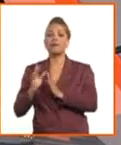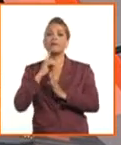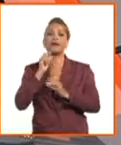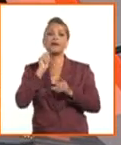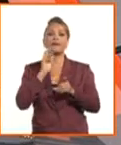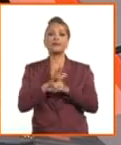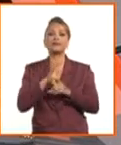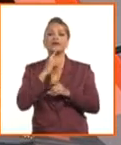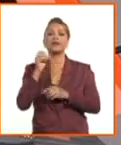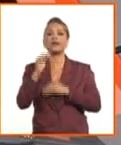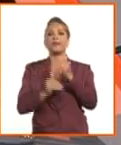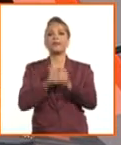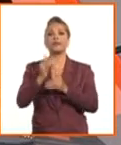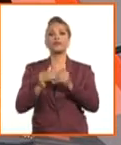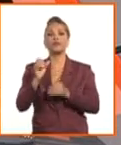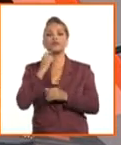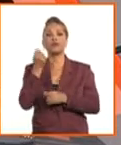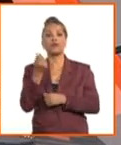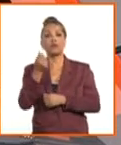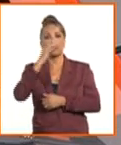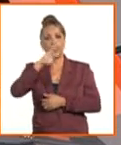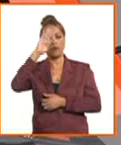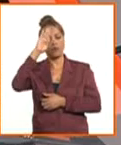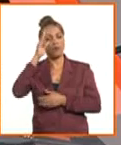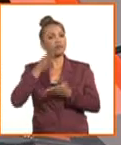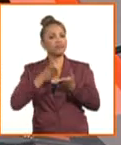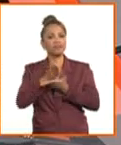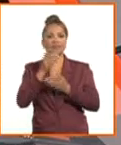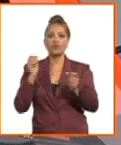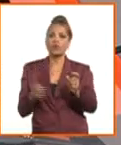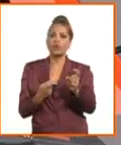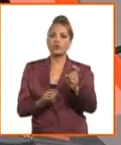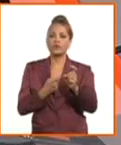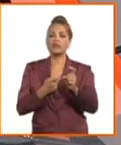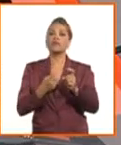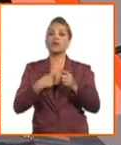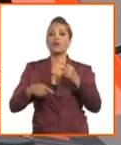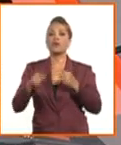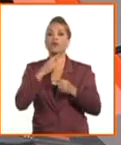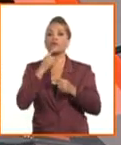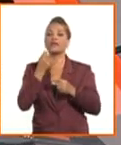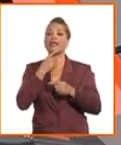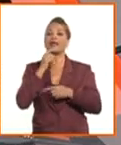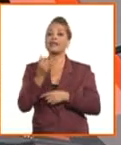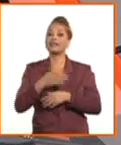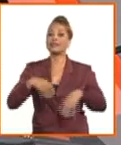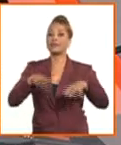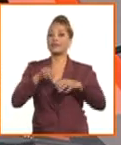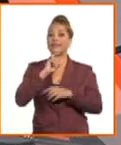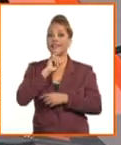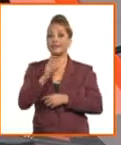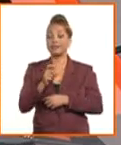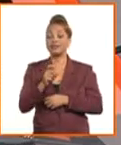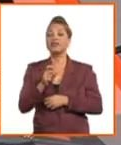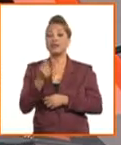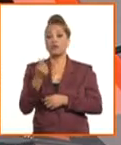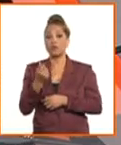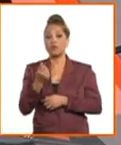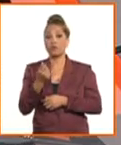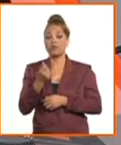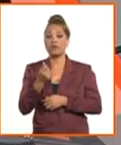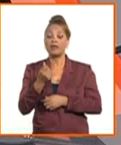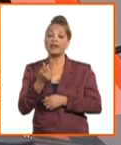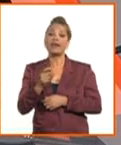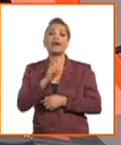la economía cubana y seguir enfrentando la crisis económica internacional que impacta sin dudas también en la economía